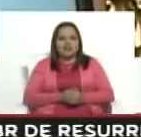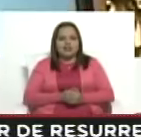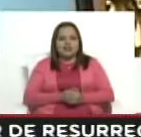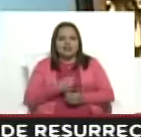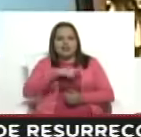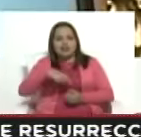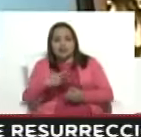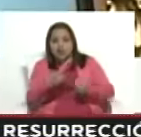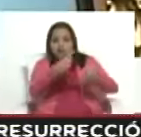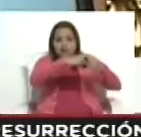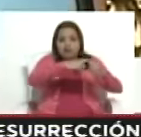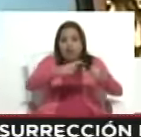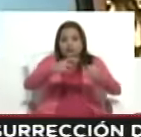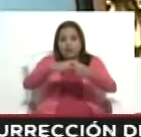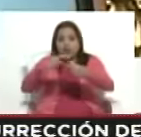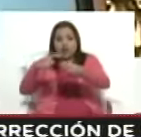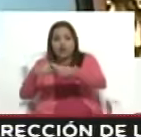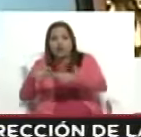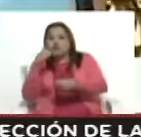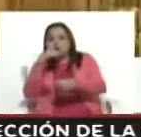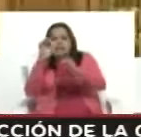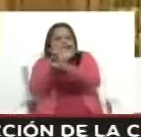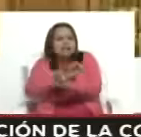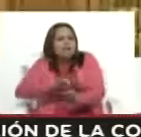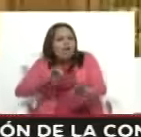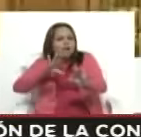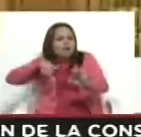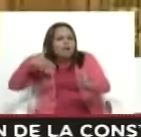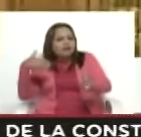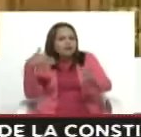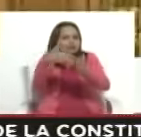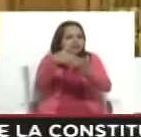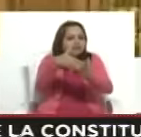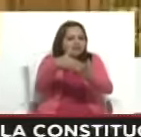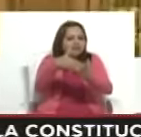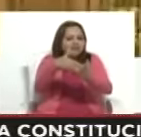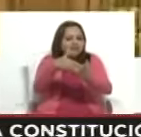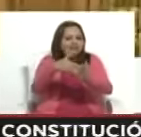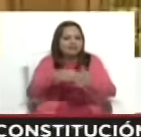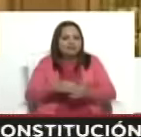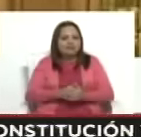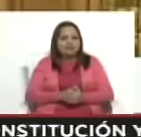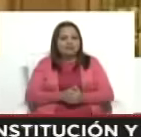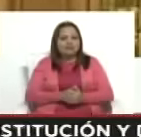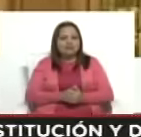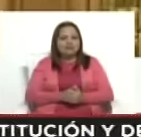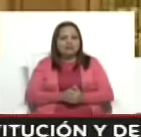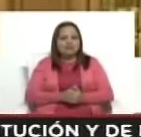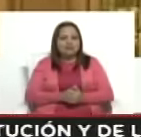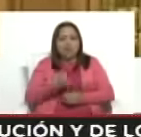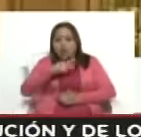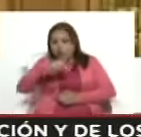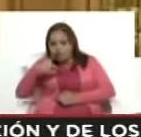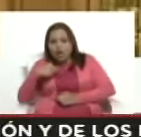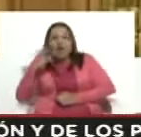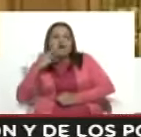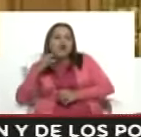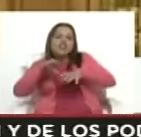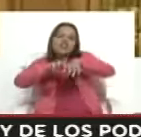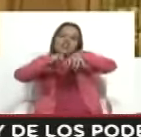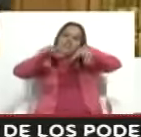Cuando sumamos y sumamos, no hay nada que nos pueda detener. Si estamos divididos,